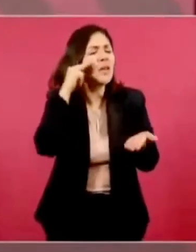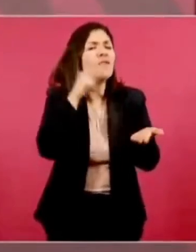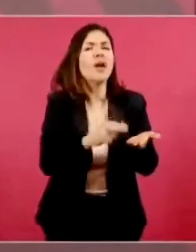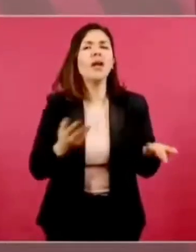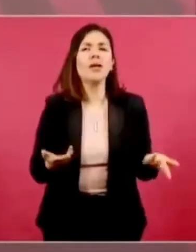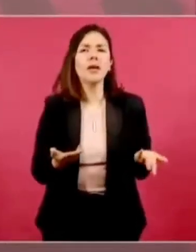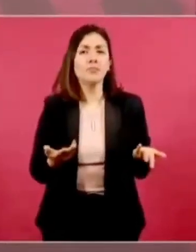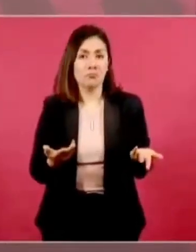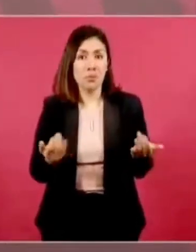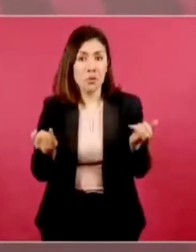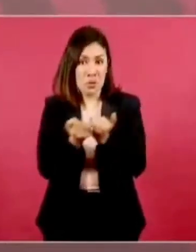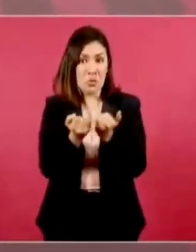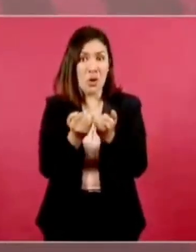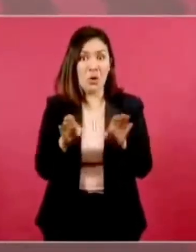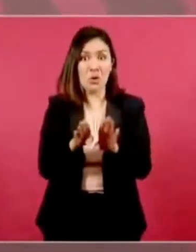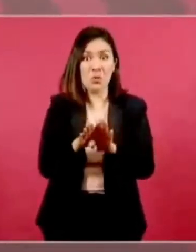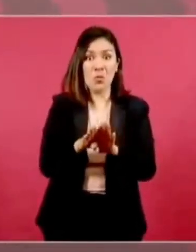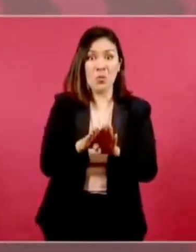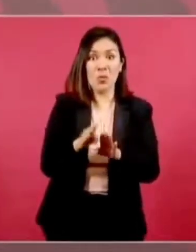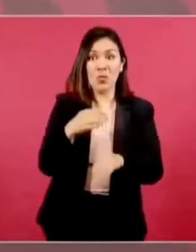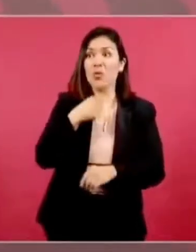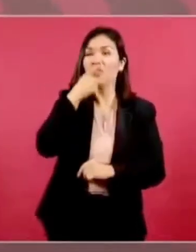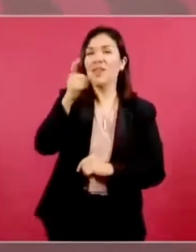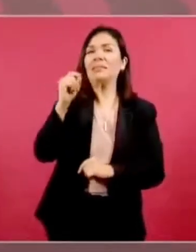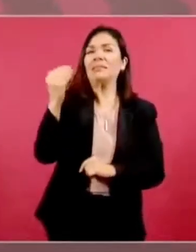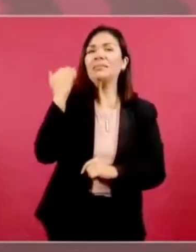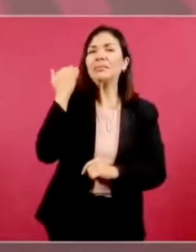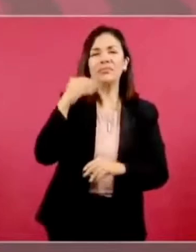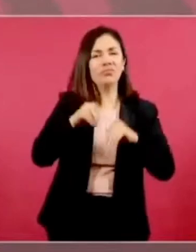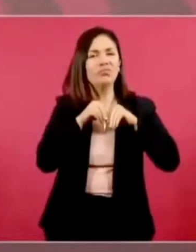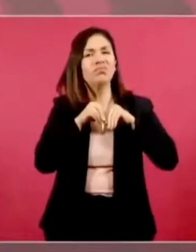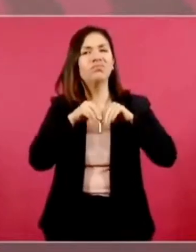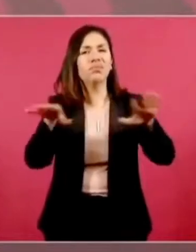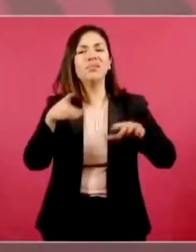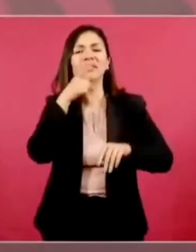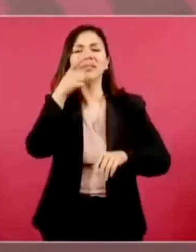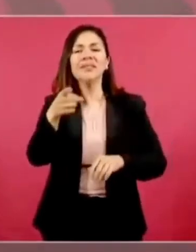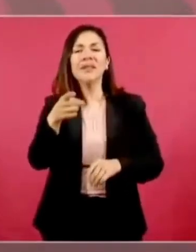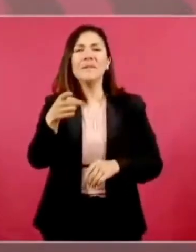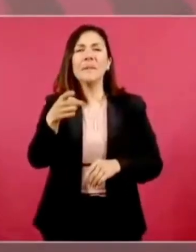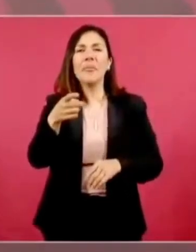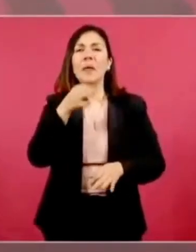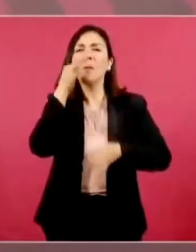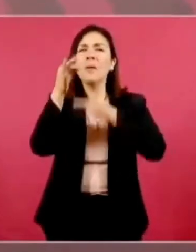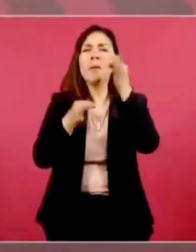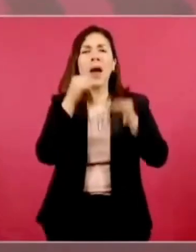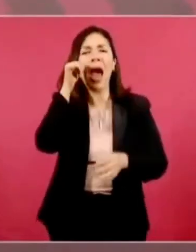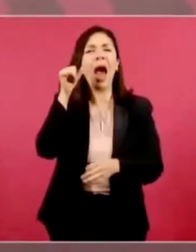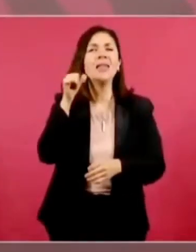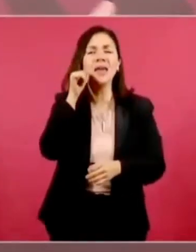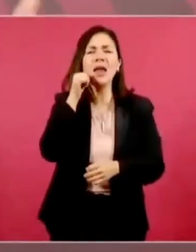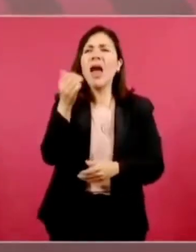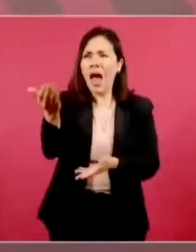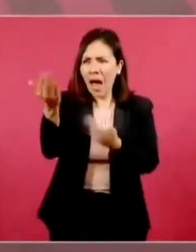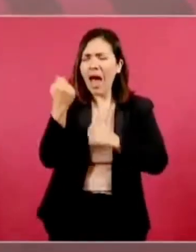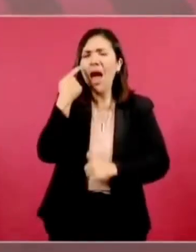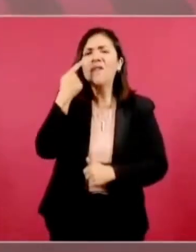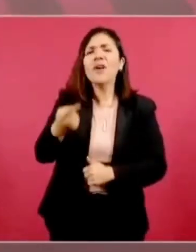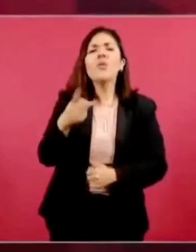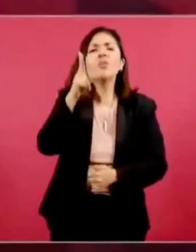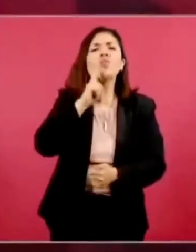Como se las estoy pidiendo a los que sacaron ahora el boletín ayer, sus pruebas,